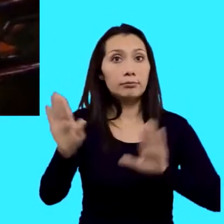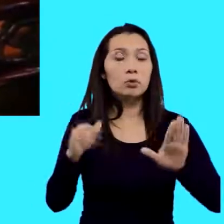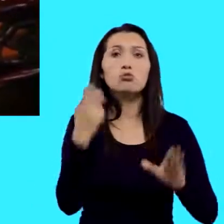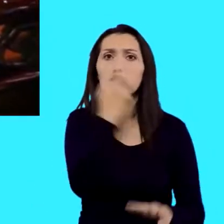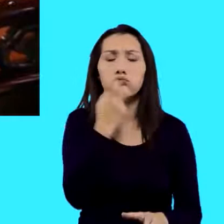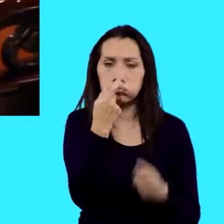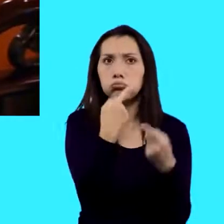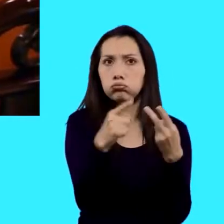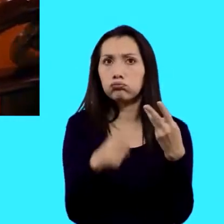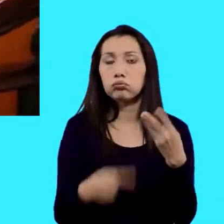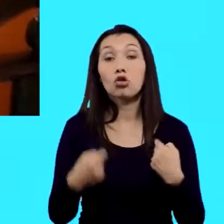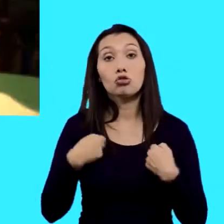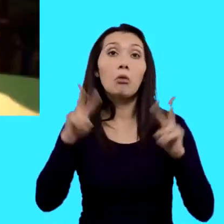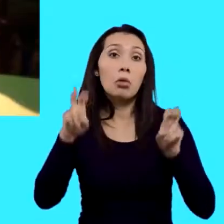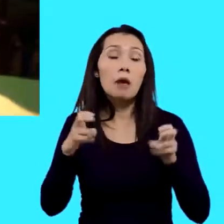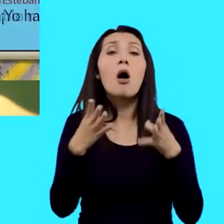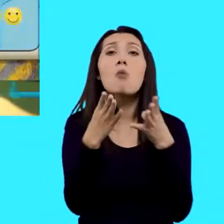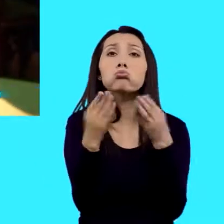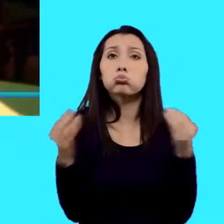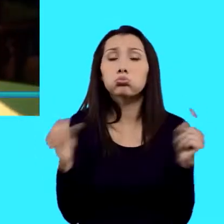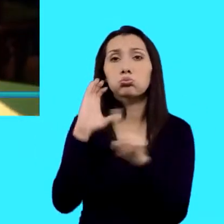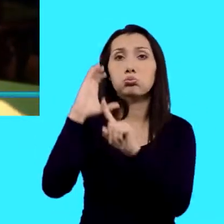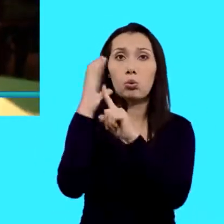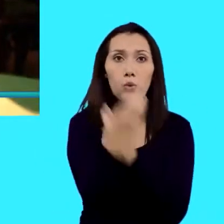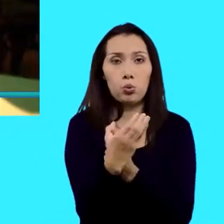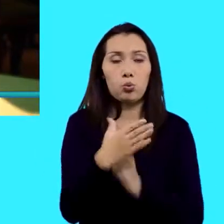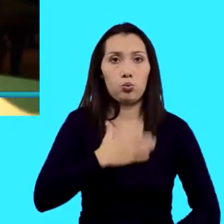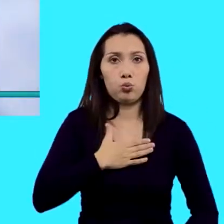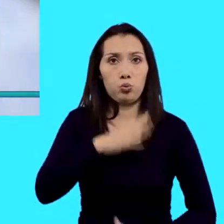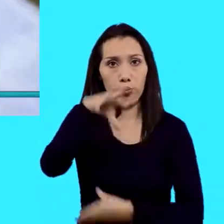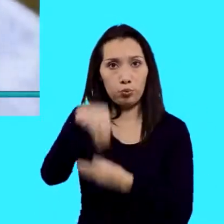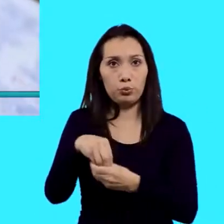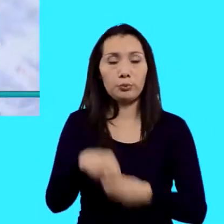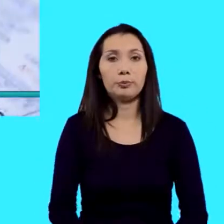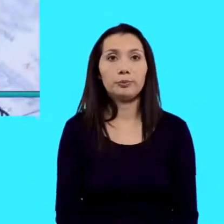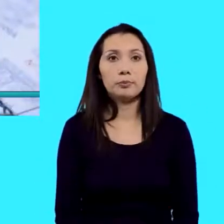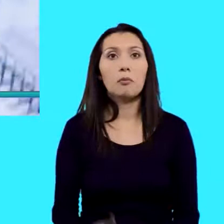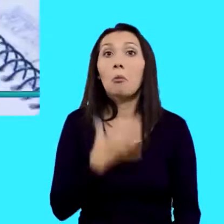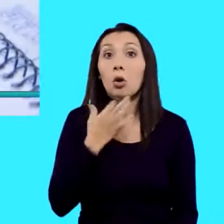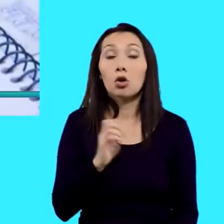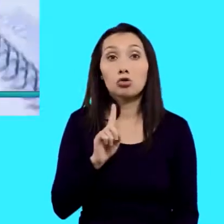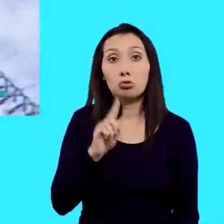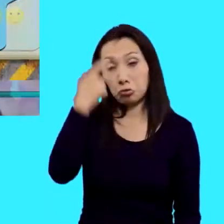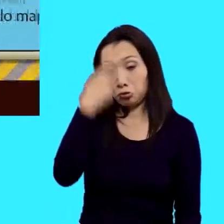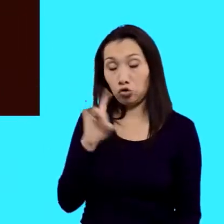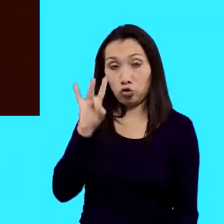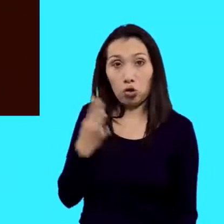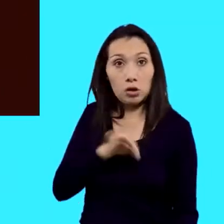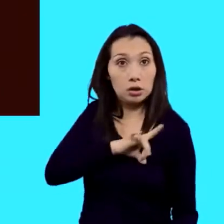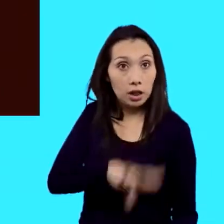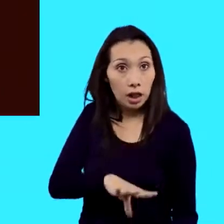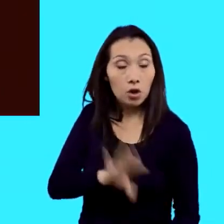hablo varios idiomas. Entonces se podría decir que soy multicultural, porque no creo que soy